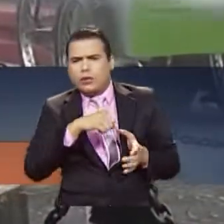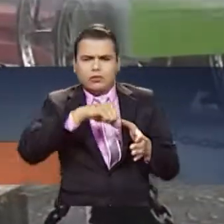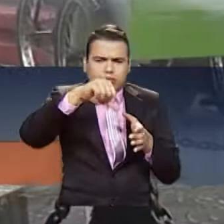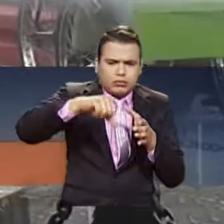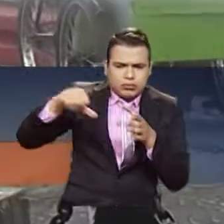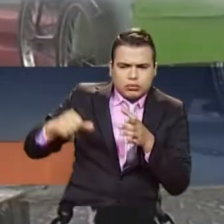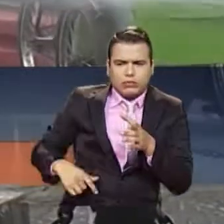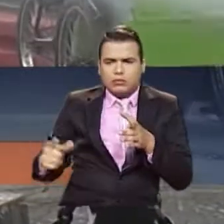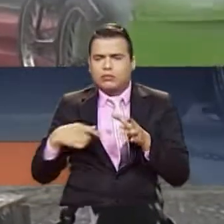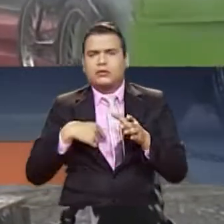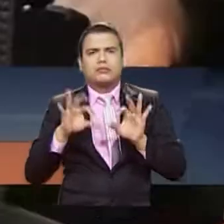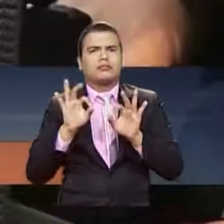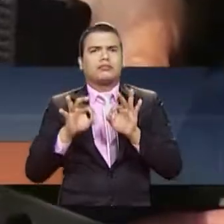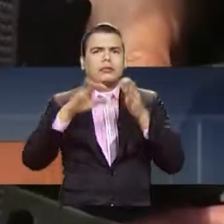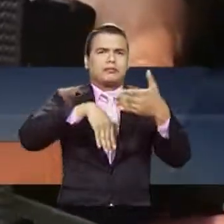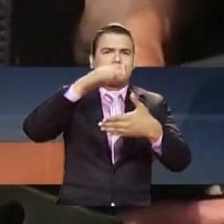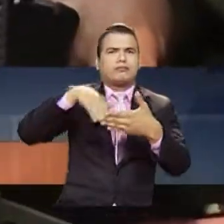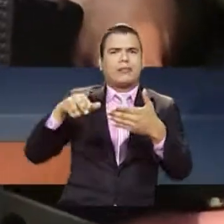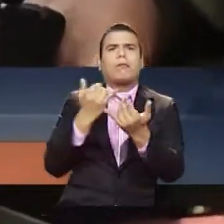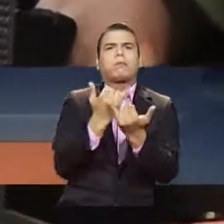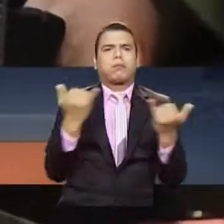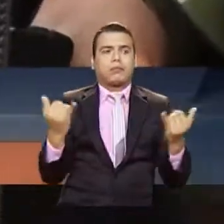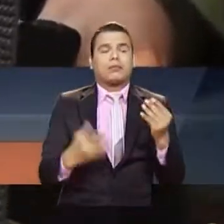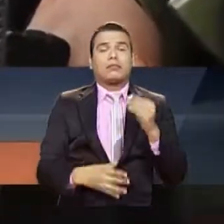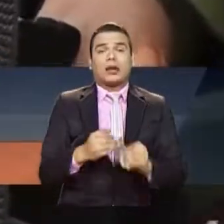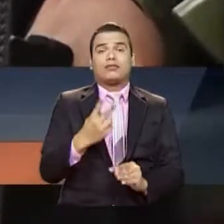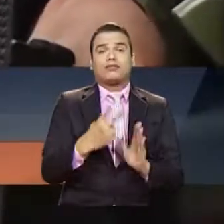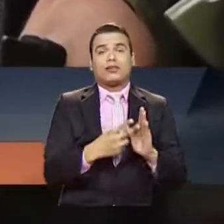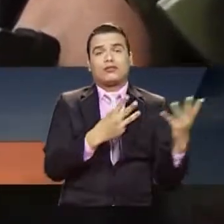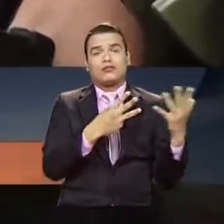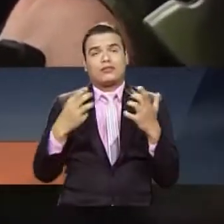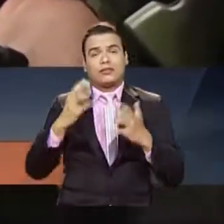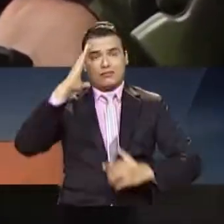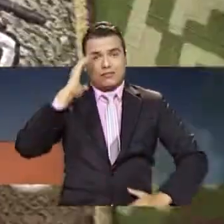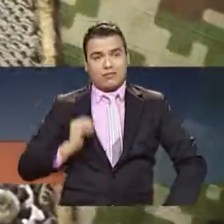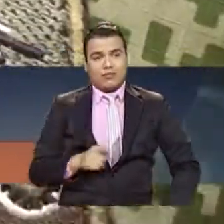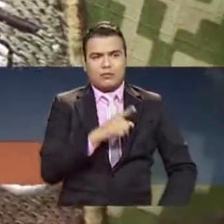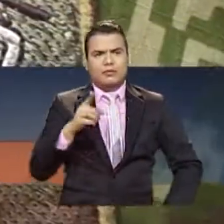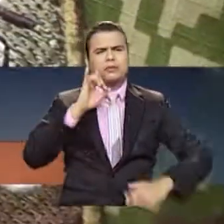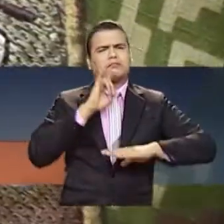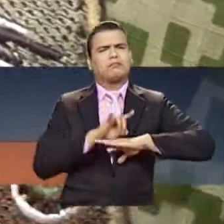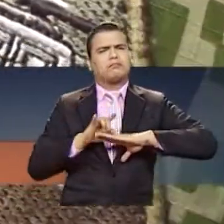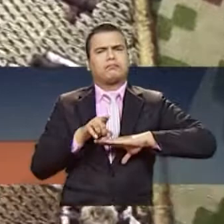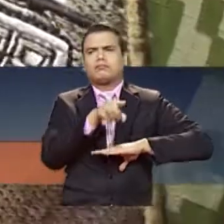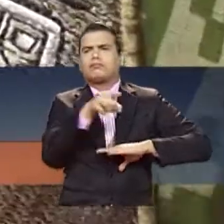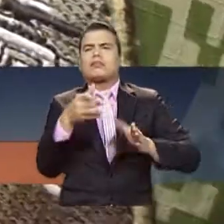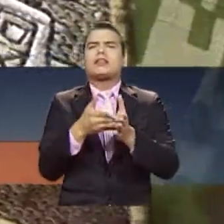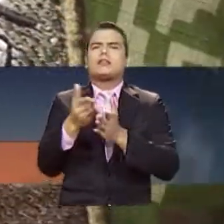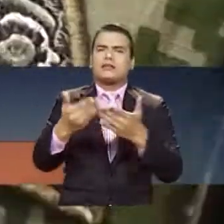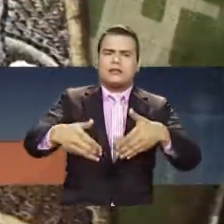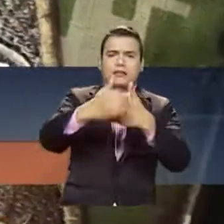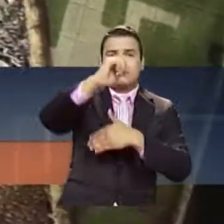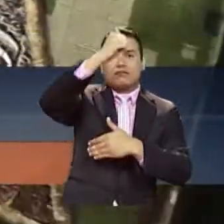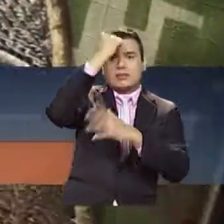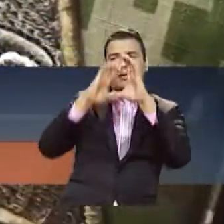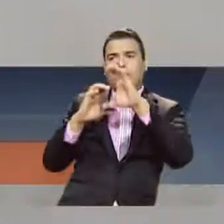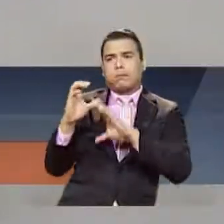abono y esta vez de pintura. Con 2.800 uniformados, la Brigada 29 custodia los principales ejes viales del Cauca,